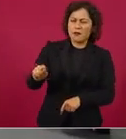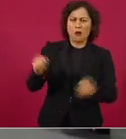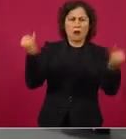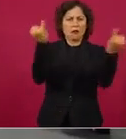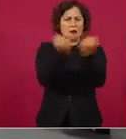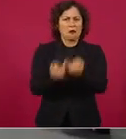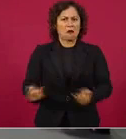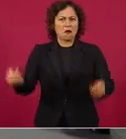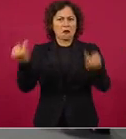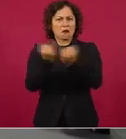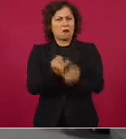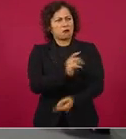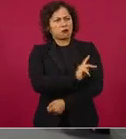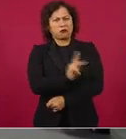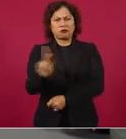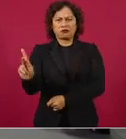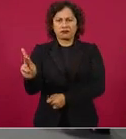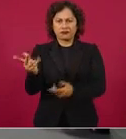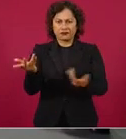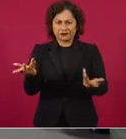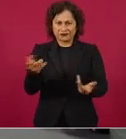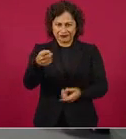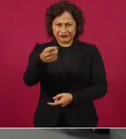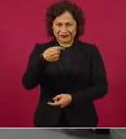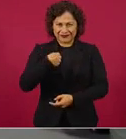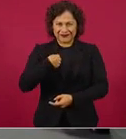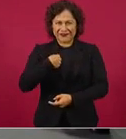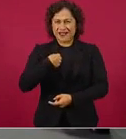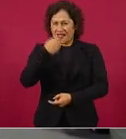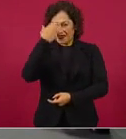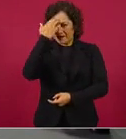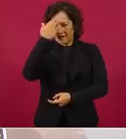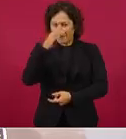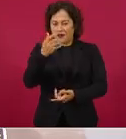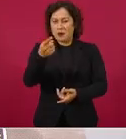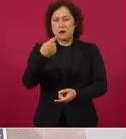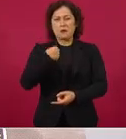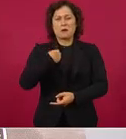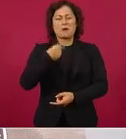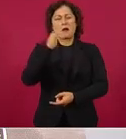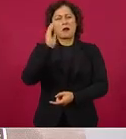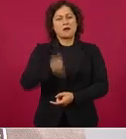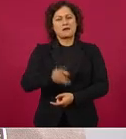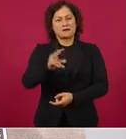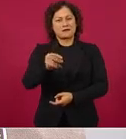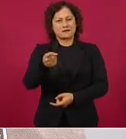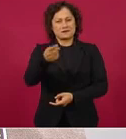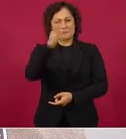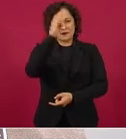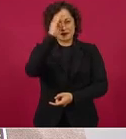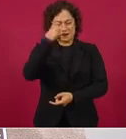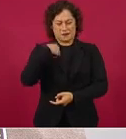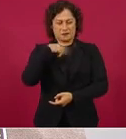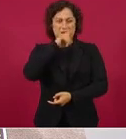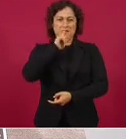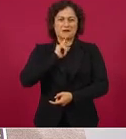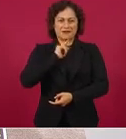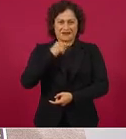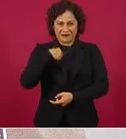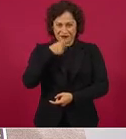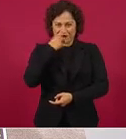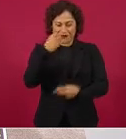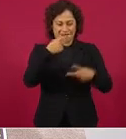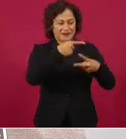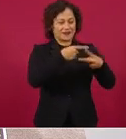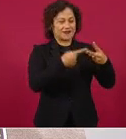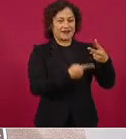Y no lo creían, que era lo mismo el PRI y el PAN. el